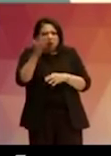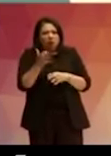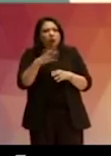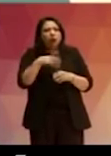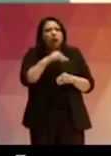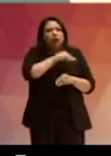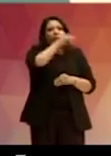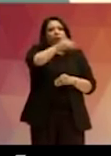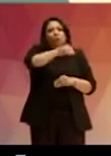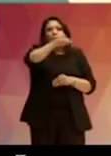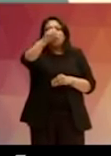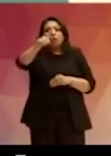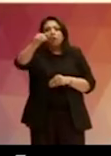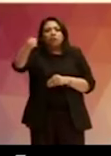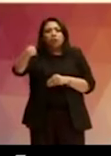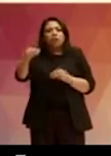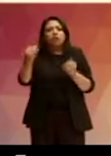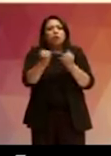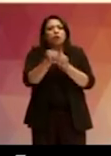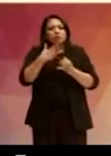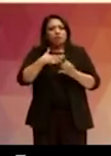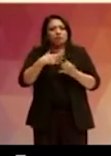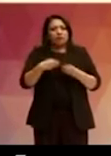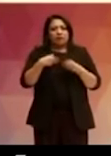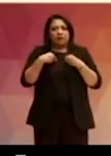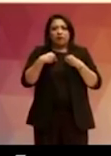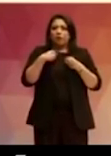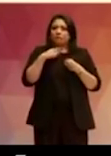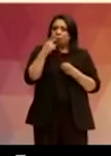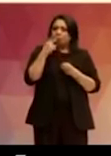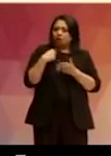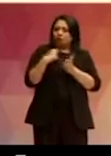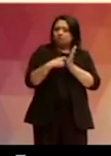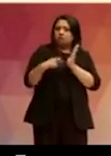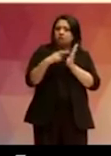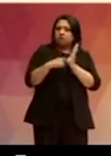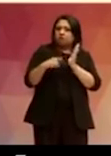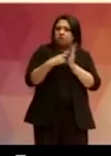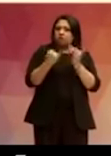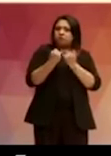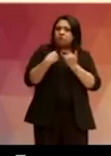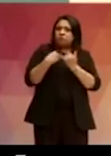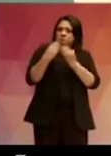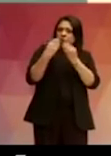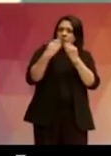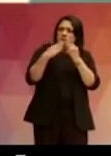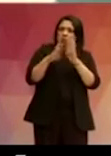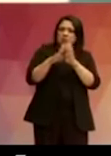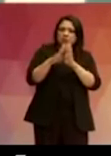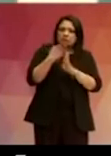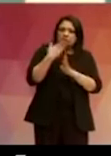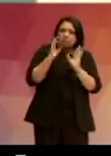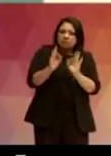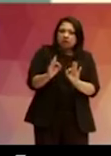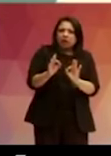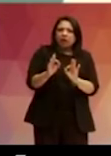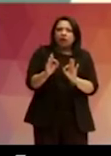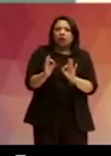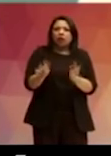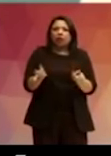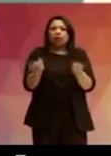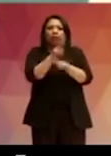día a mejorar también su condición de delincuente y está siendo preparado mucho mejor que nuestra